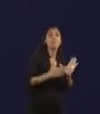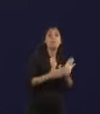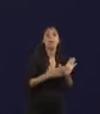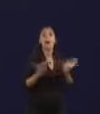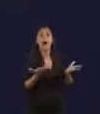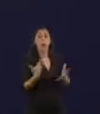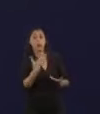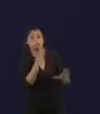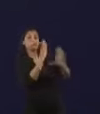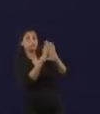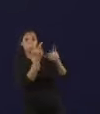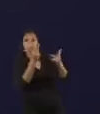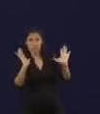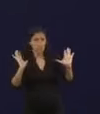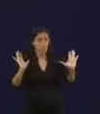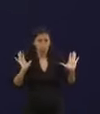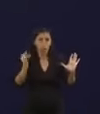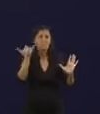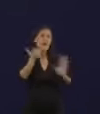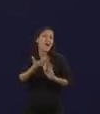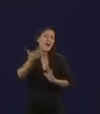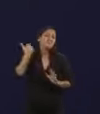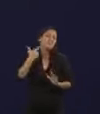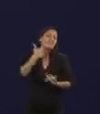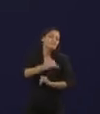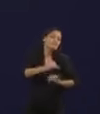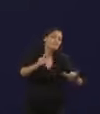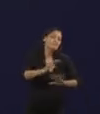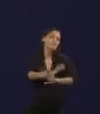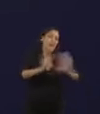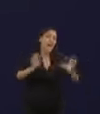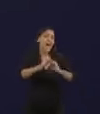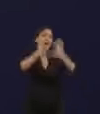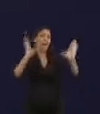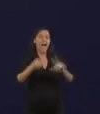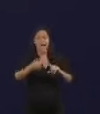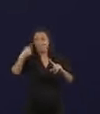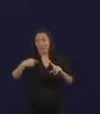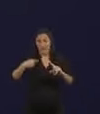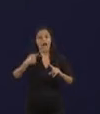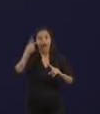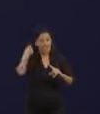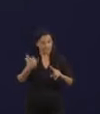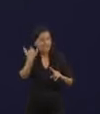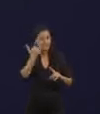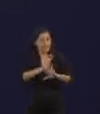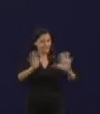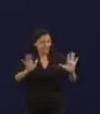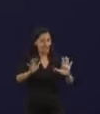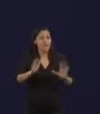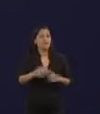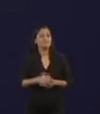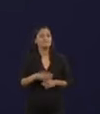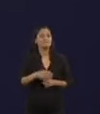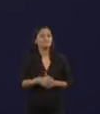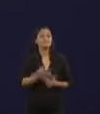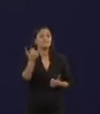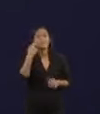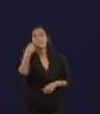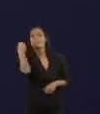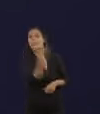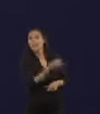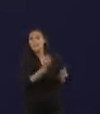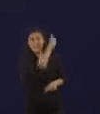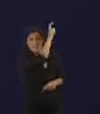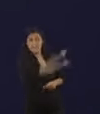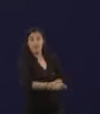lo aclaramos no solo s ayer o antes de ayer no ayer ayer que que habló que se lo preguntaron al propio